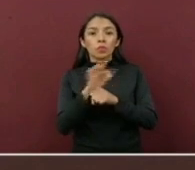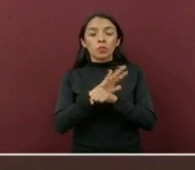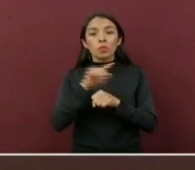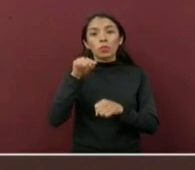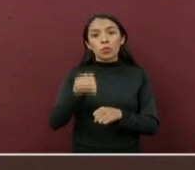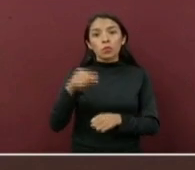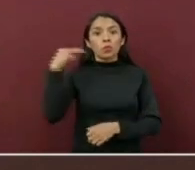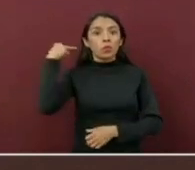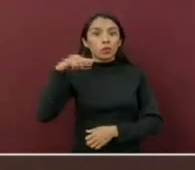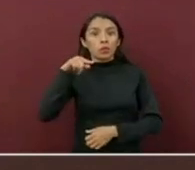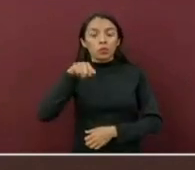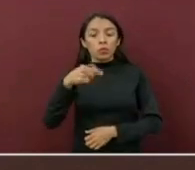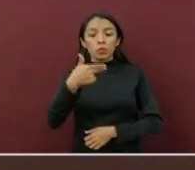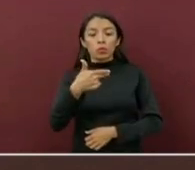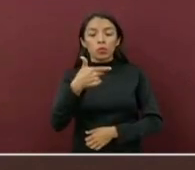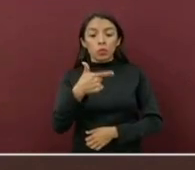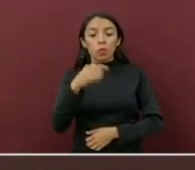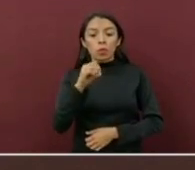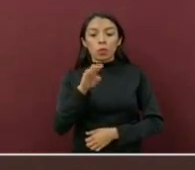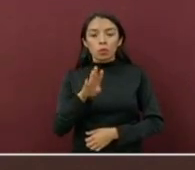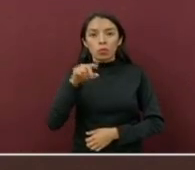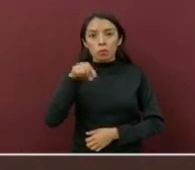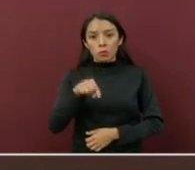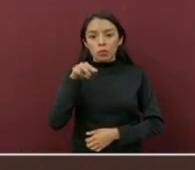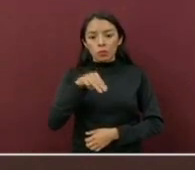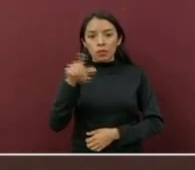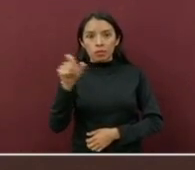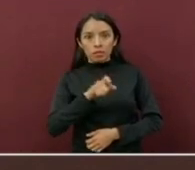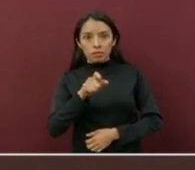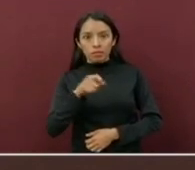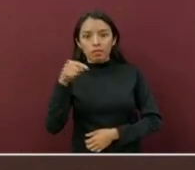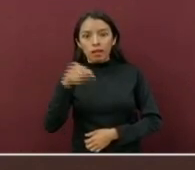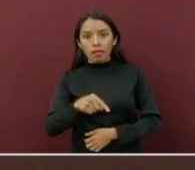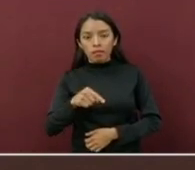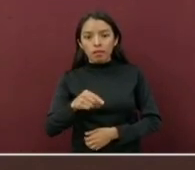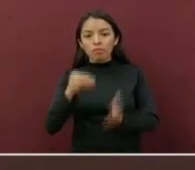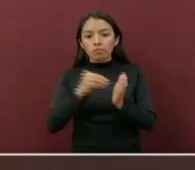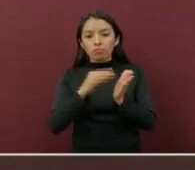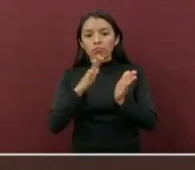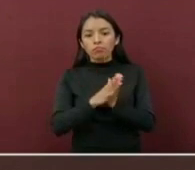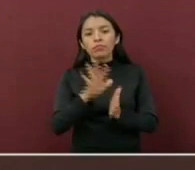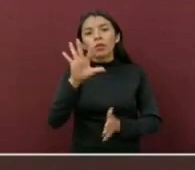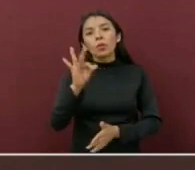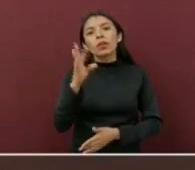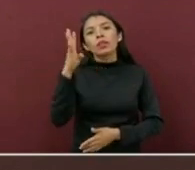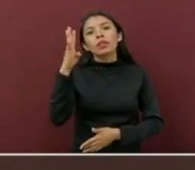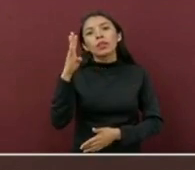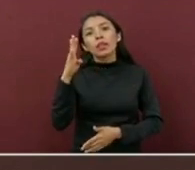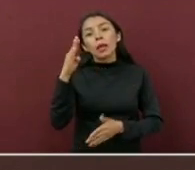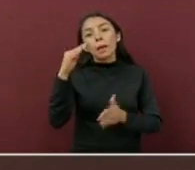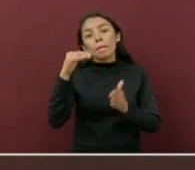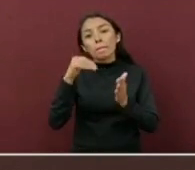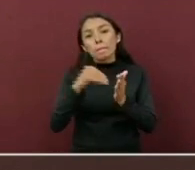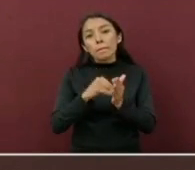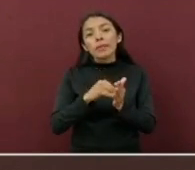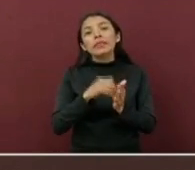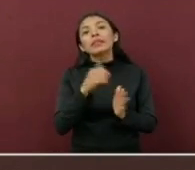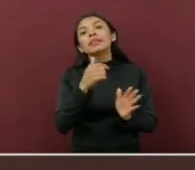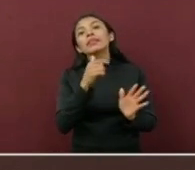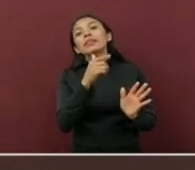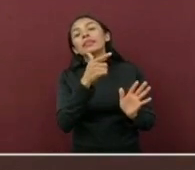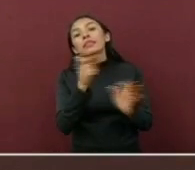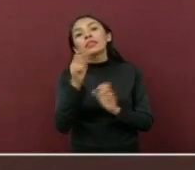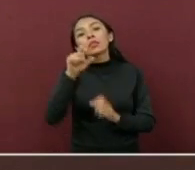www.irs.gov cruz punto gob.mx se han registrado 40 mil 725 propietarios